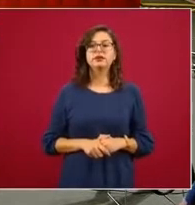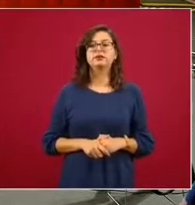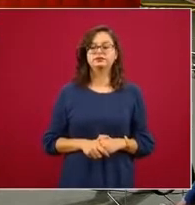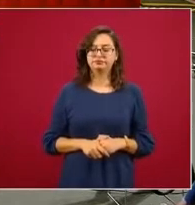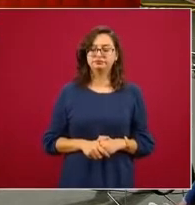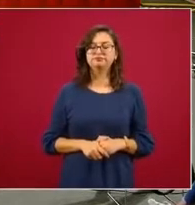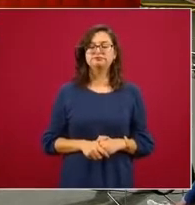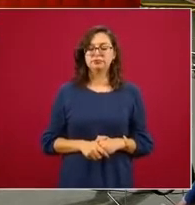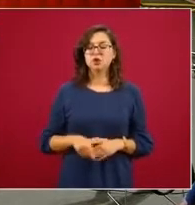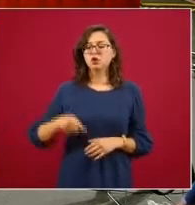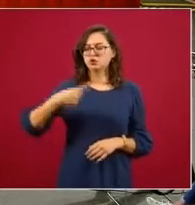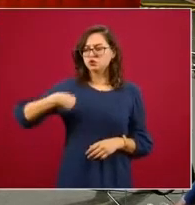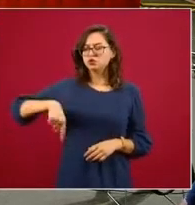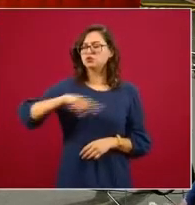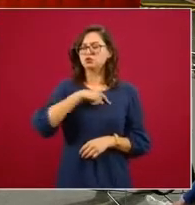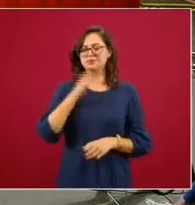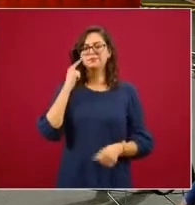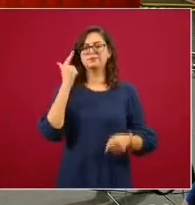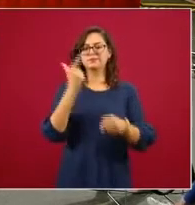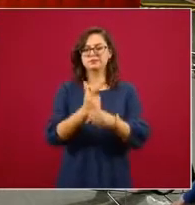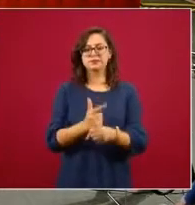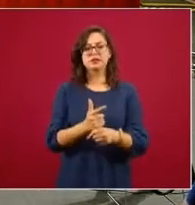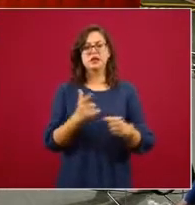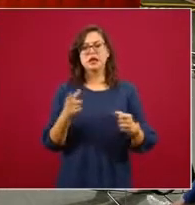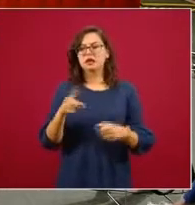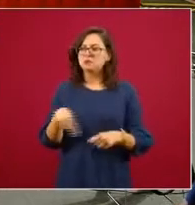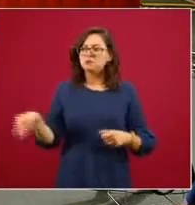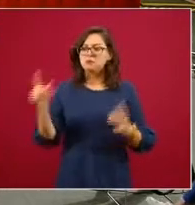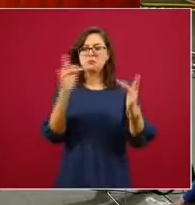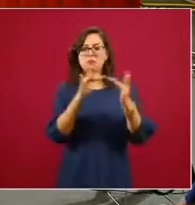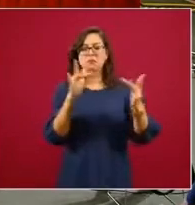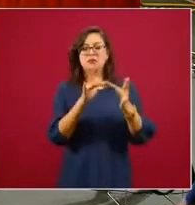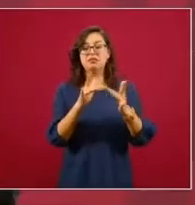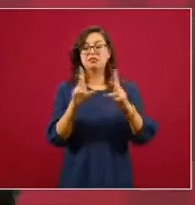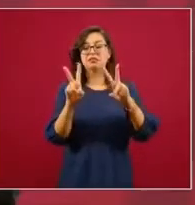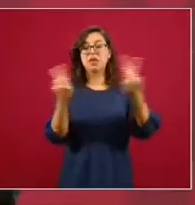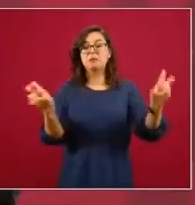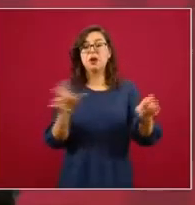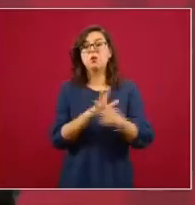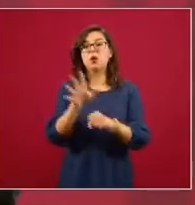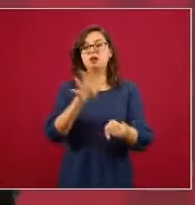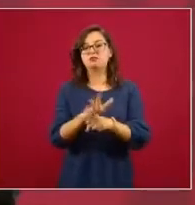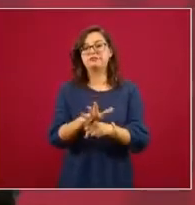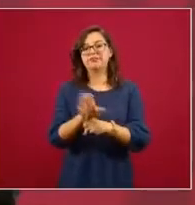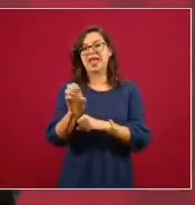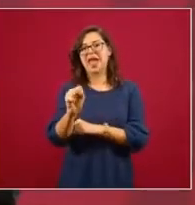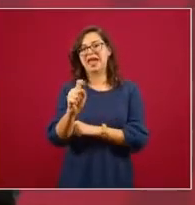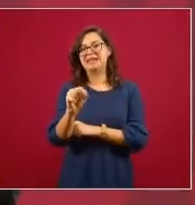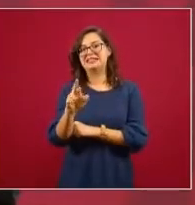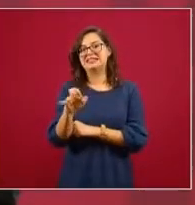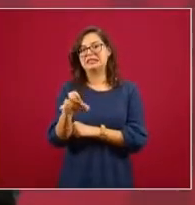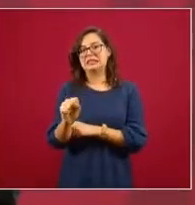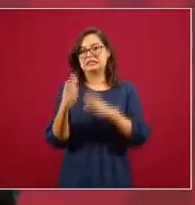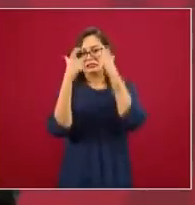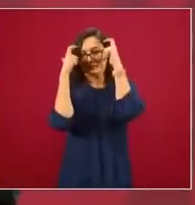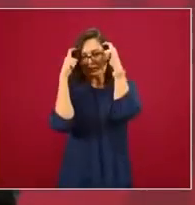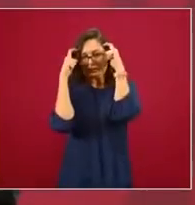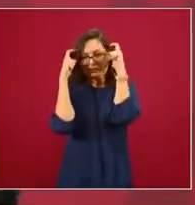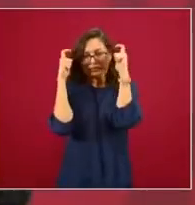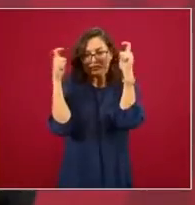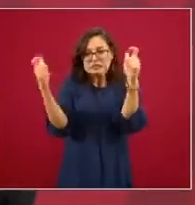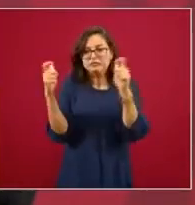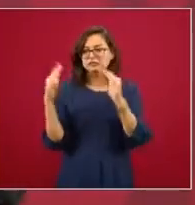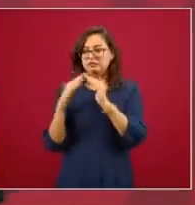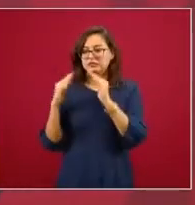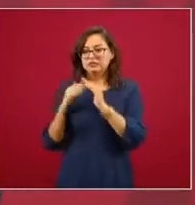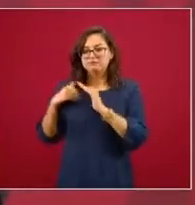han comunicado ha sido por el tema del estrés. Justo el tema del aislamiento ha profundizado esta situación